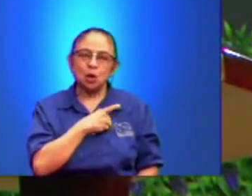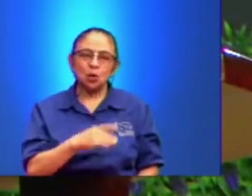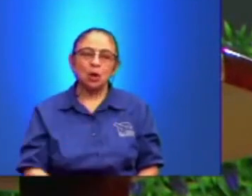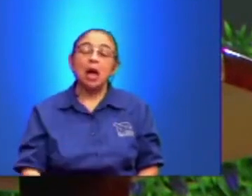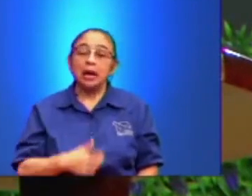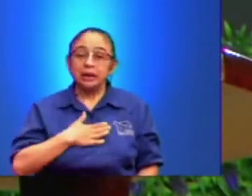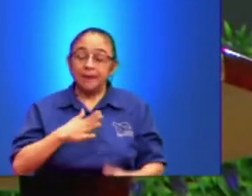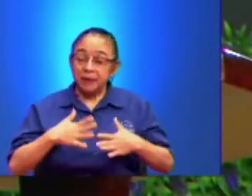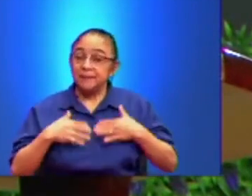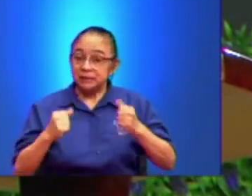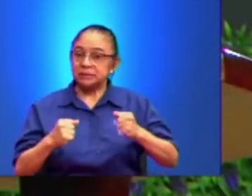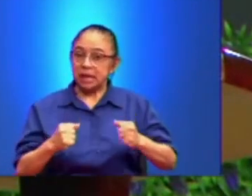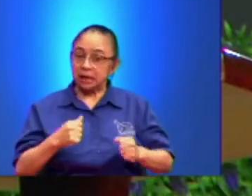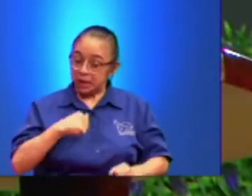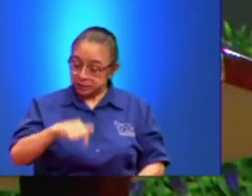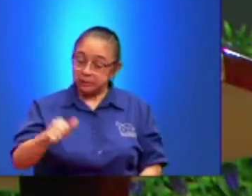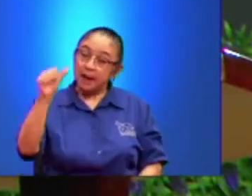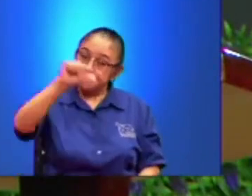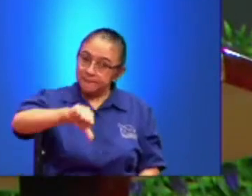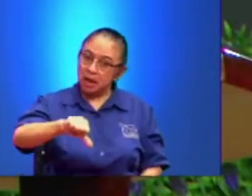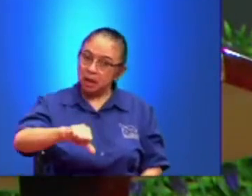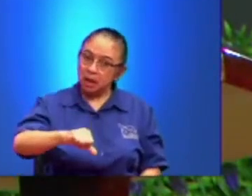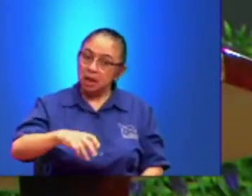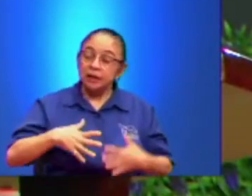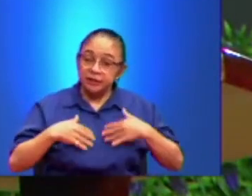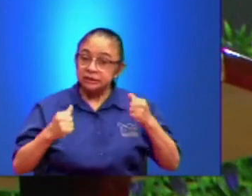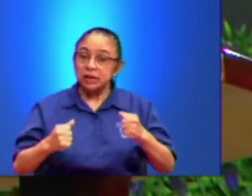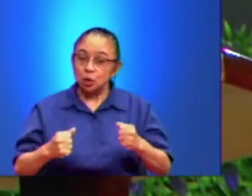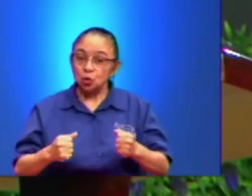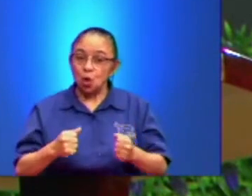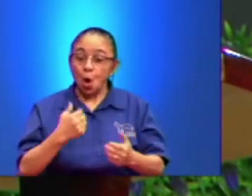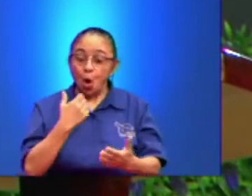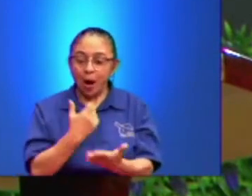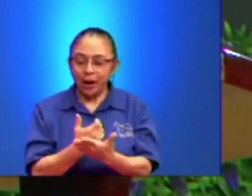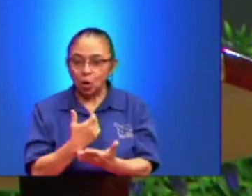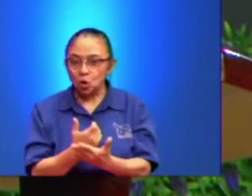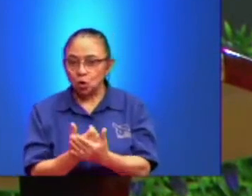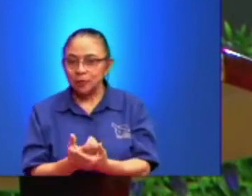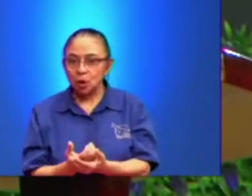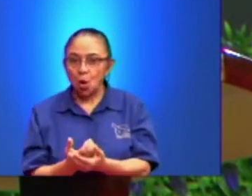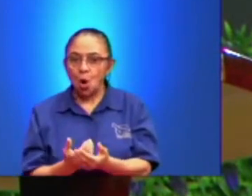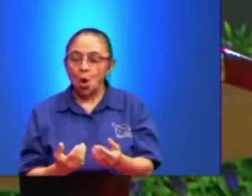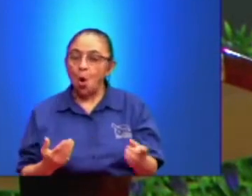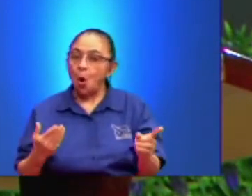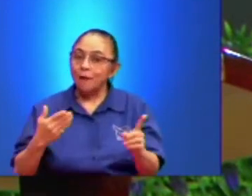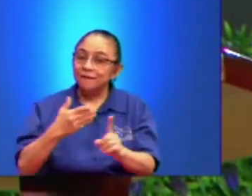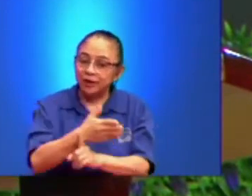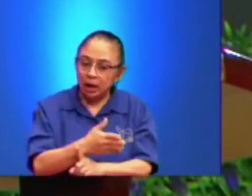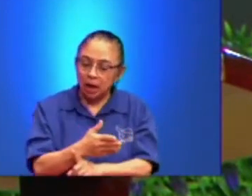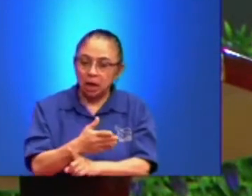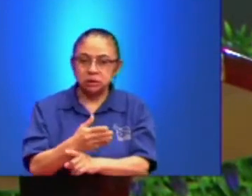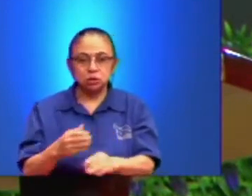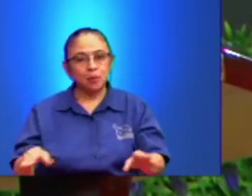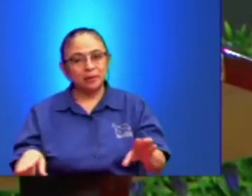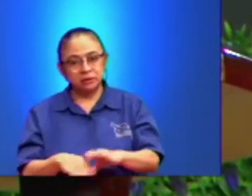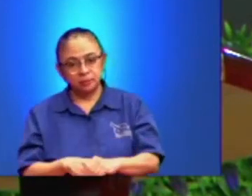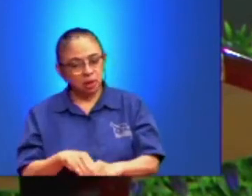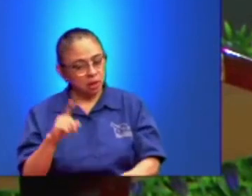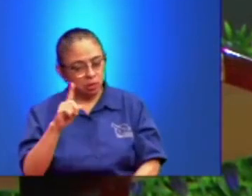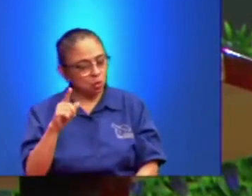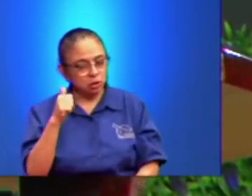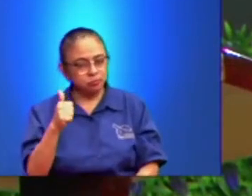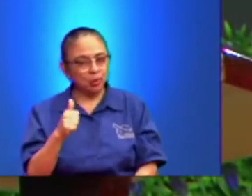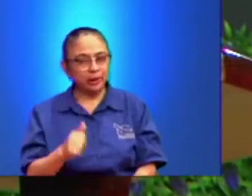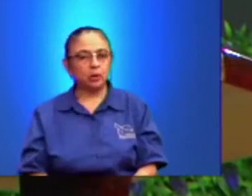estar mal de salud o económicamente un fracaso matrimonial o empresarial o lo que sea pues no es agradable